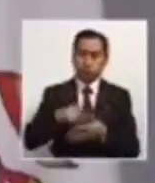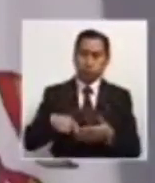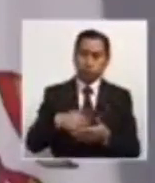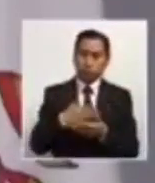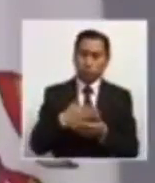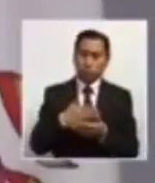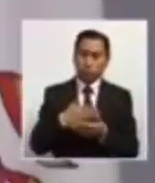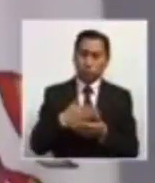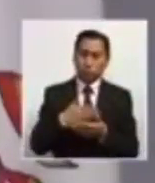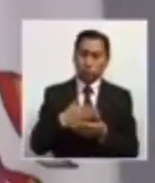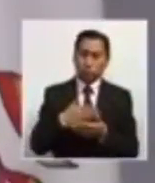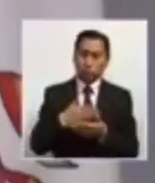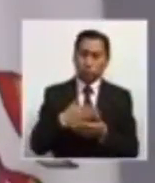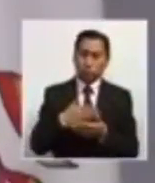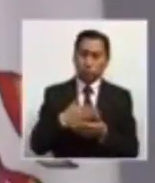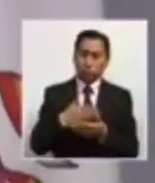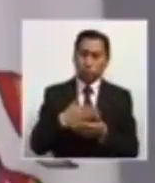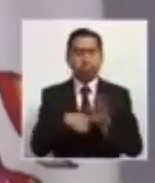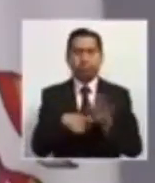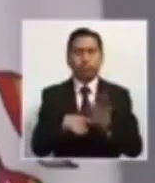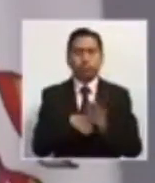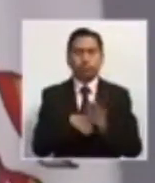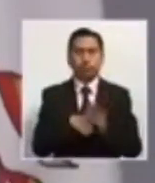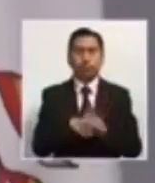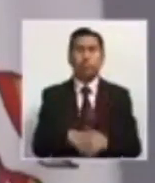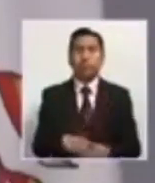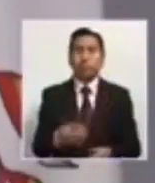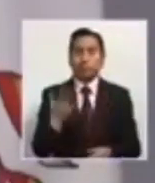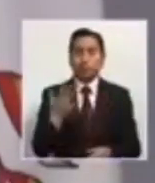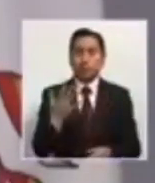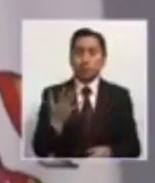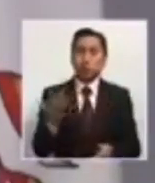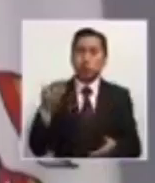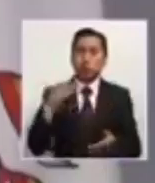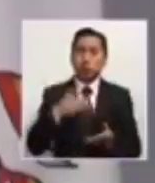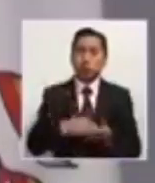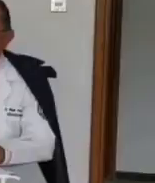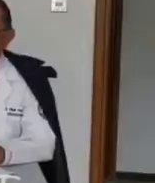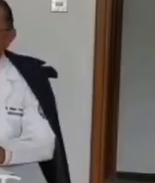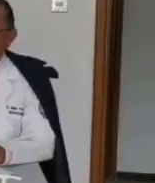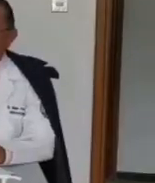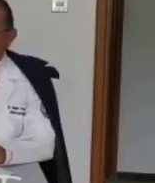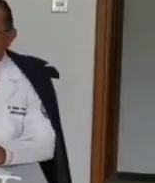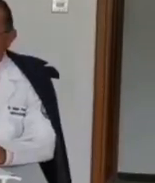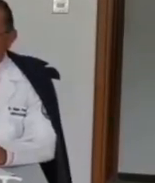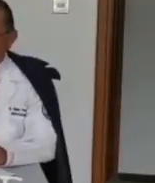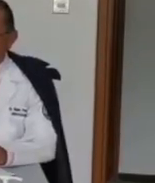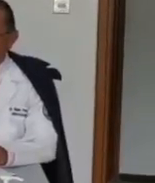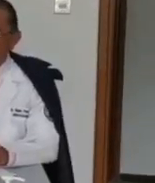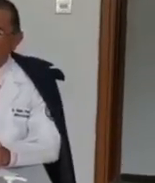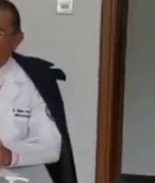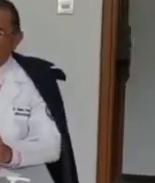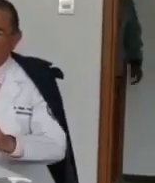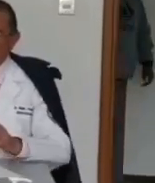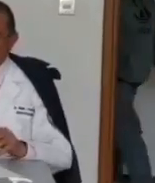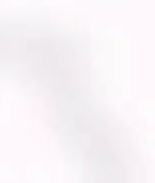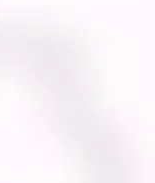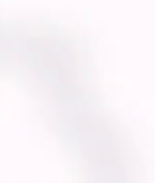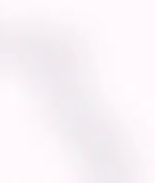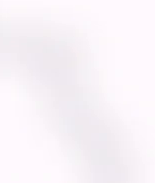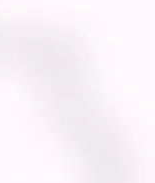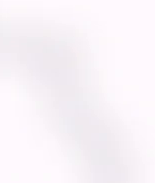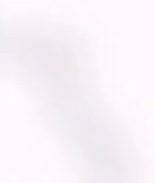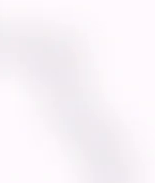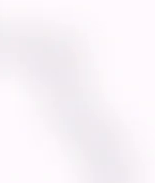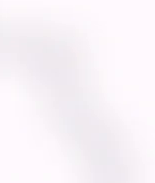la autoridad en salud informó que se ha reportado cuatro nuevos casos de coronavirus en bolivia a nivel nacional ya son 32 de kobe 19